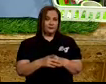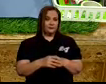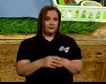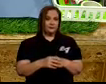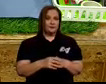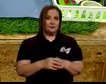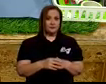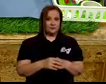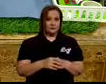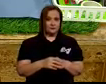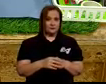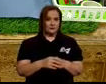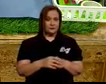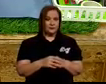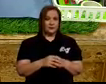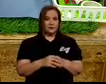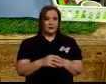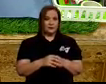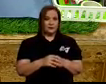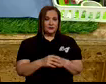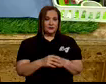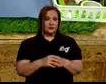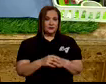Vamos a realizar la silueta.